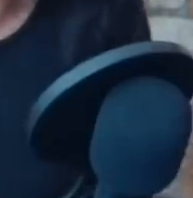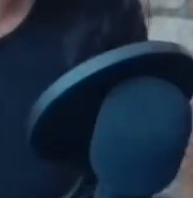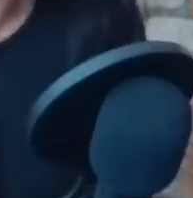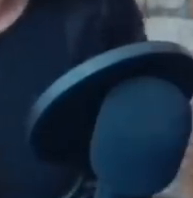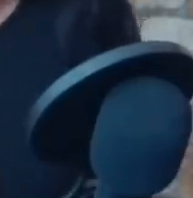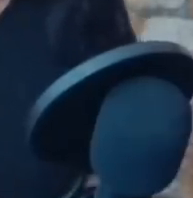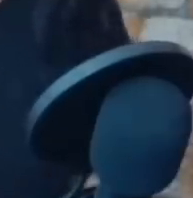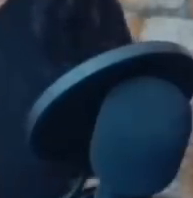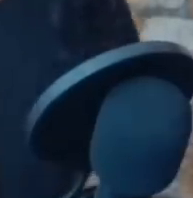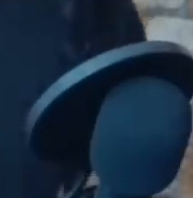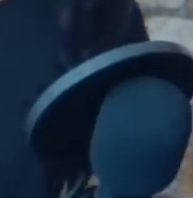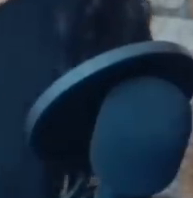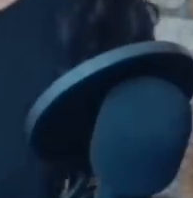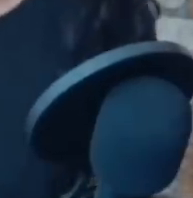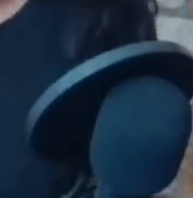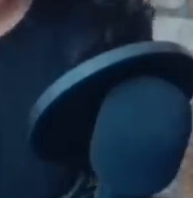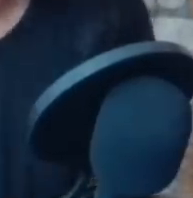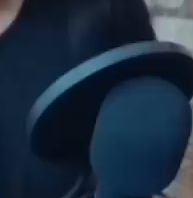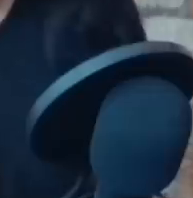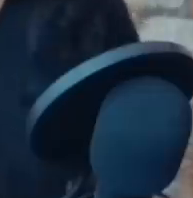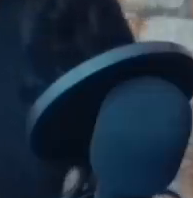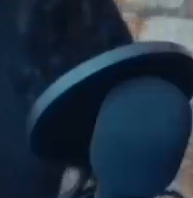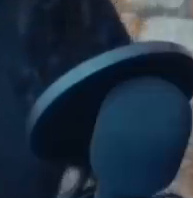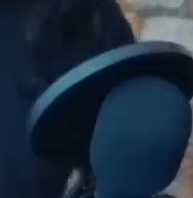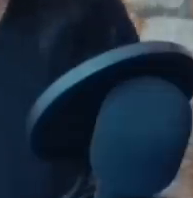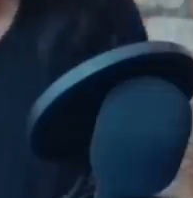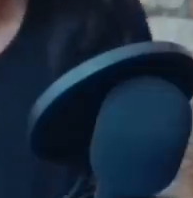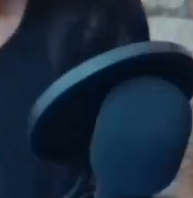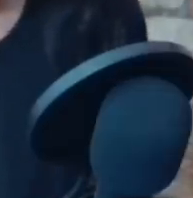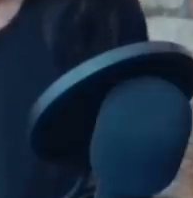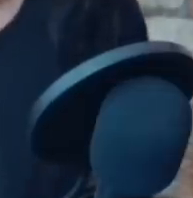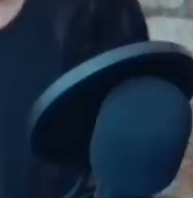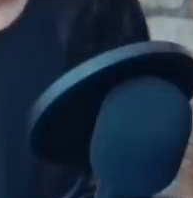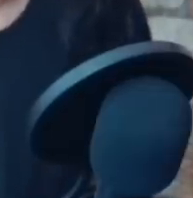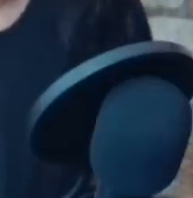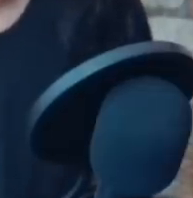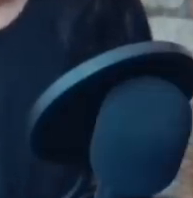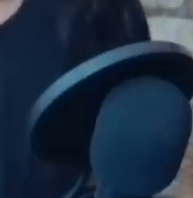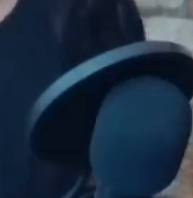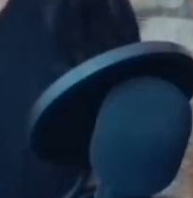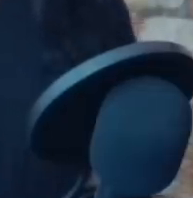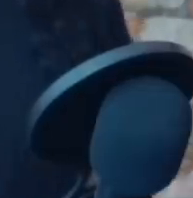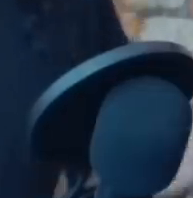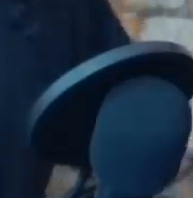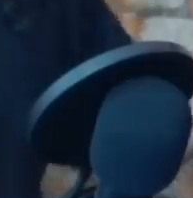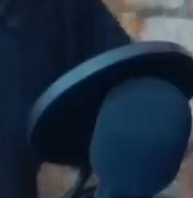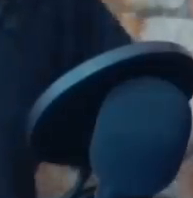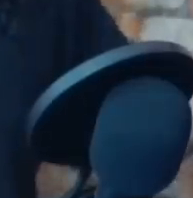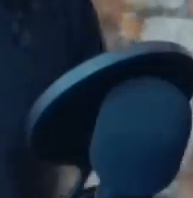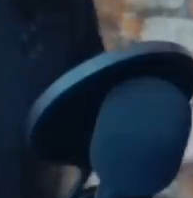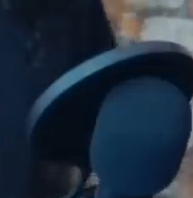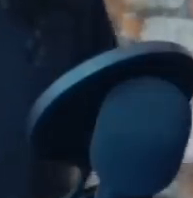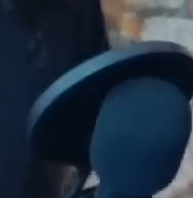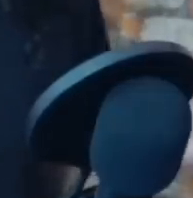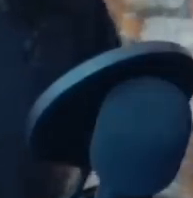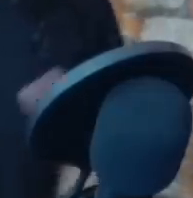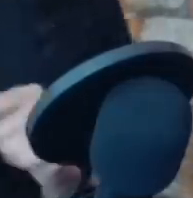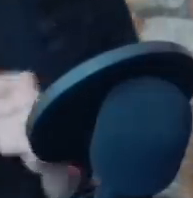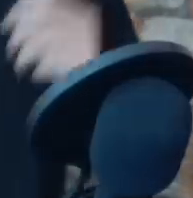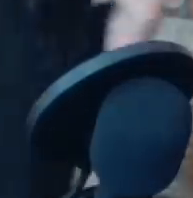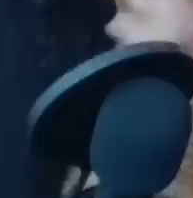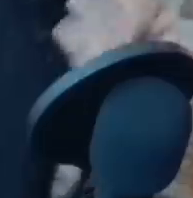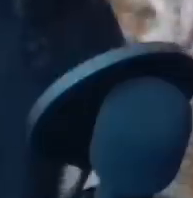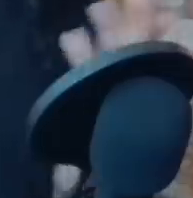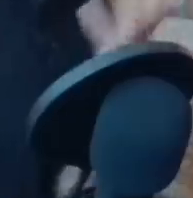más que nada en Estados Unidos nos quieren invadir cabrón los pinches gringos este que porque por aquí les metemos el fentanilo